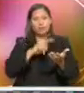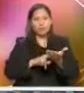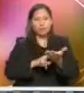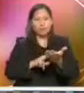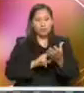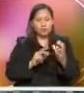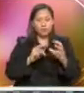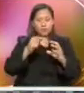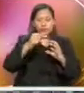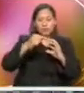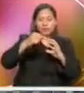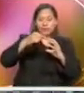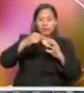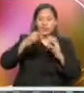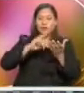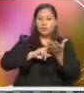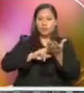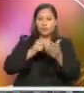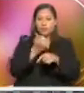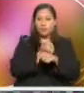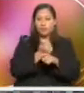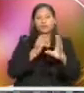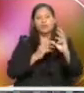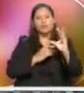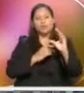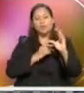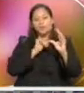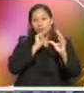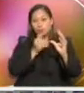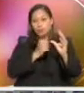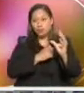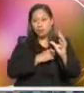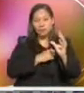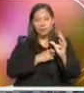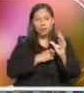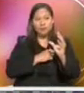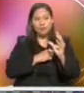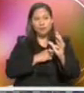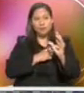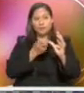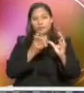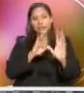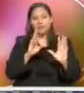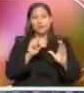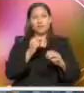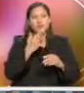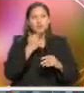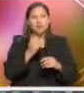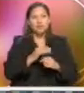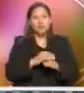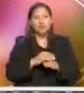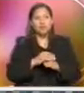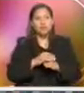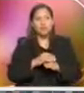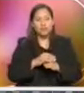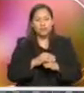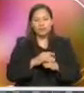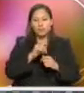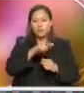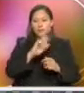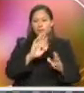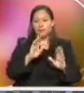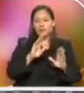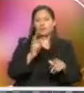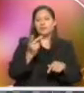¿sí? Ah, pues Y bueno, que no esté aguado, ¿no? Cuando Eso. empieza a estar aguado también, eso ya es evidencia de que ya